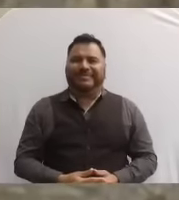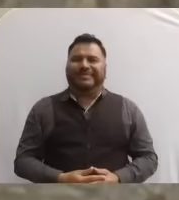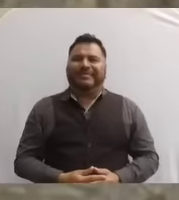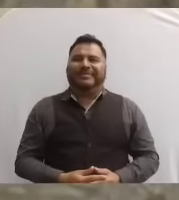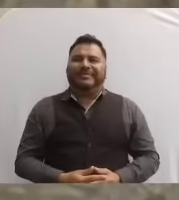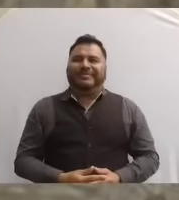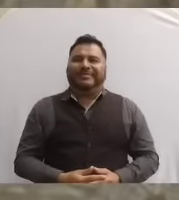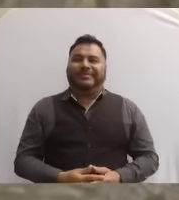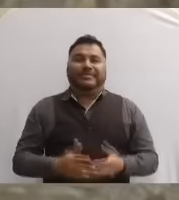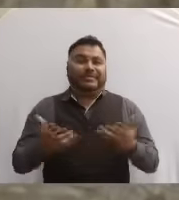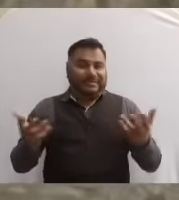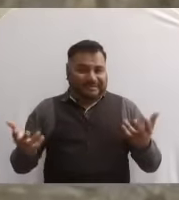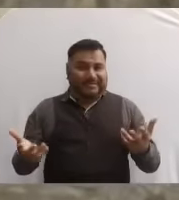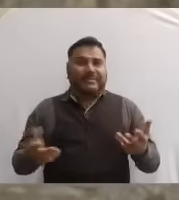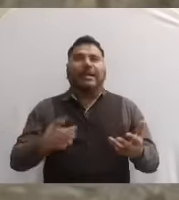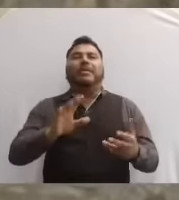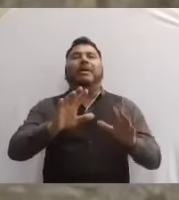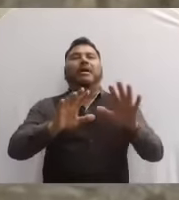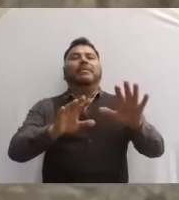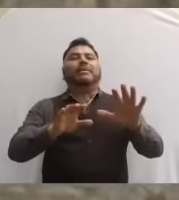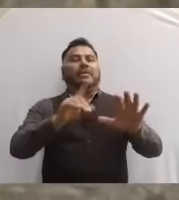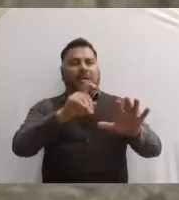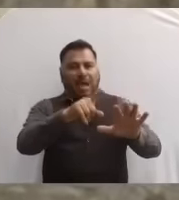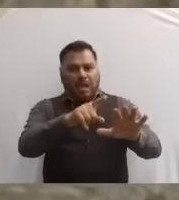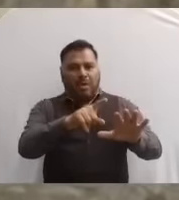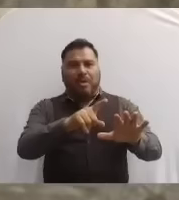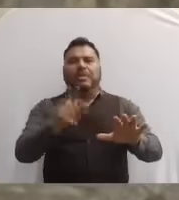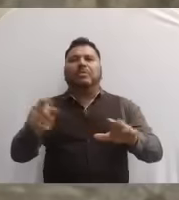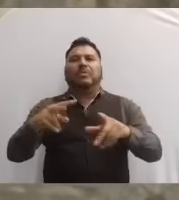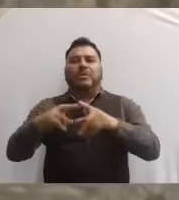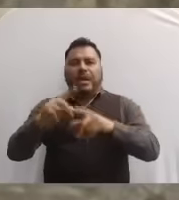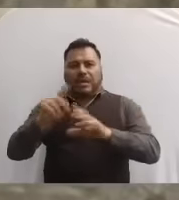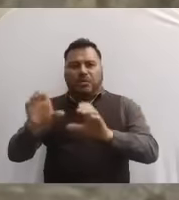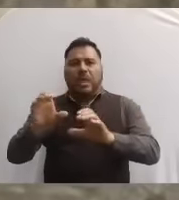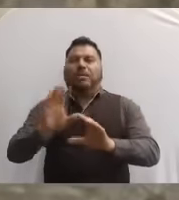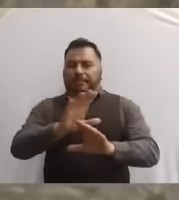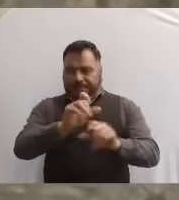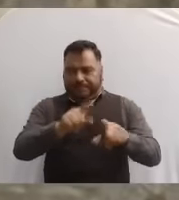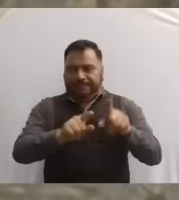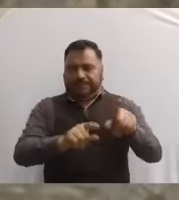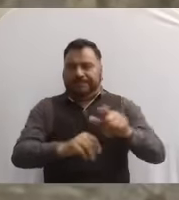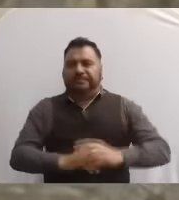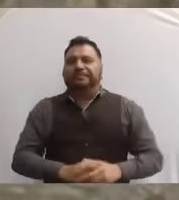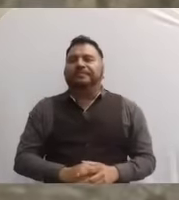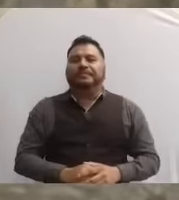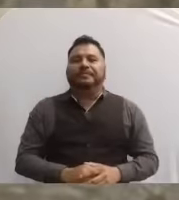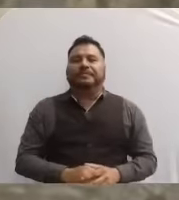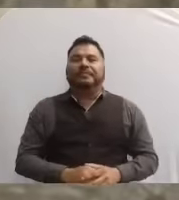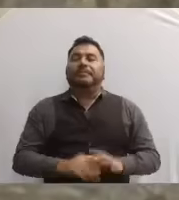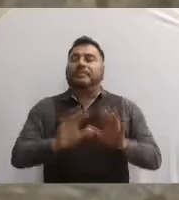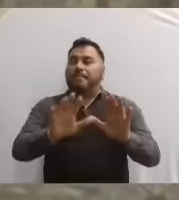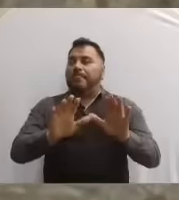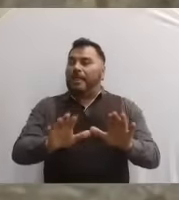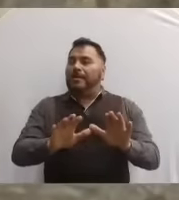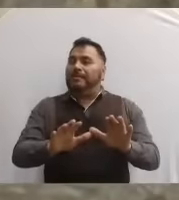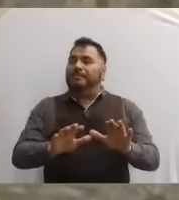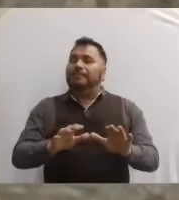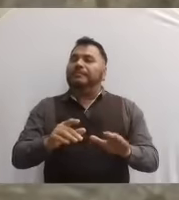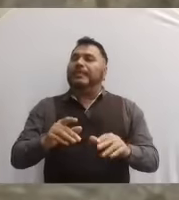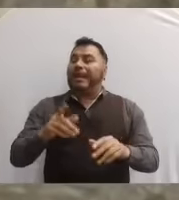Ya vamos con el agua y con el cuidado de los parques, ya vamos para allá. Va a quedar en